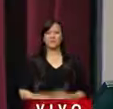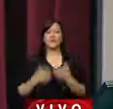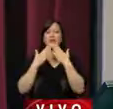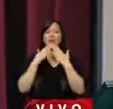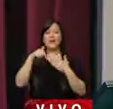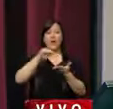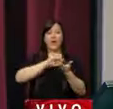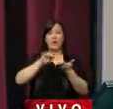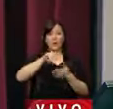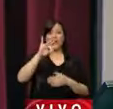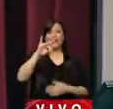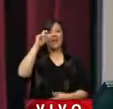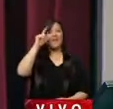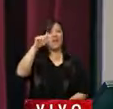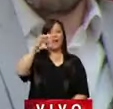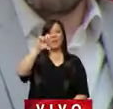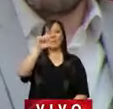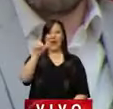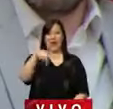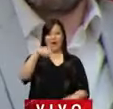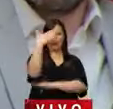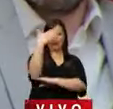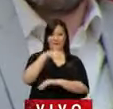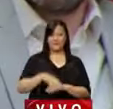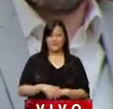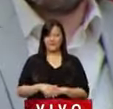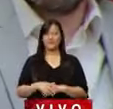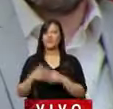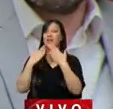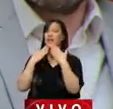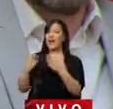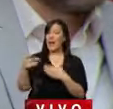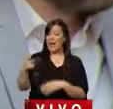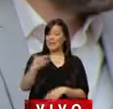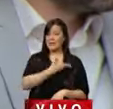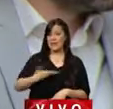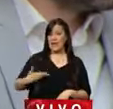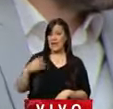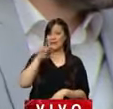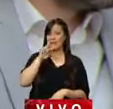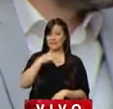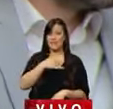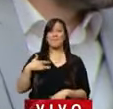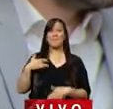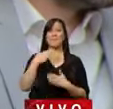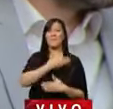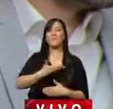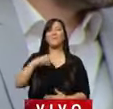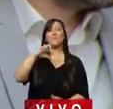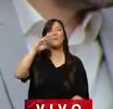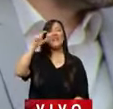Diputada del Pla, en uso de la palabra. Gracias, señora presidenta.